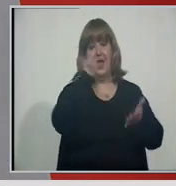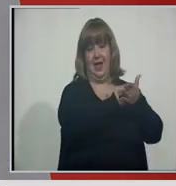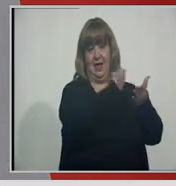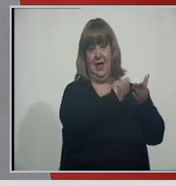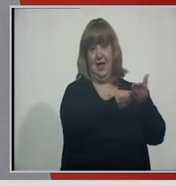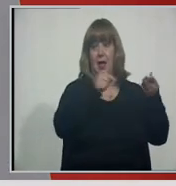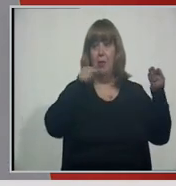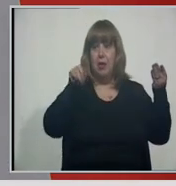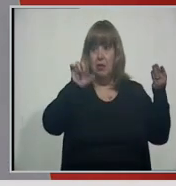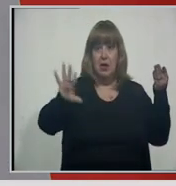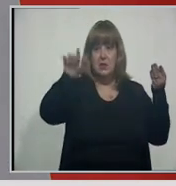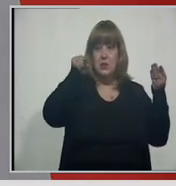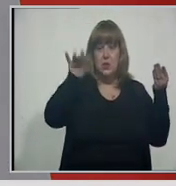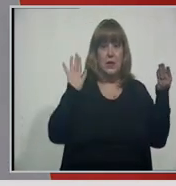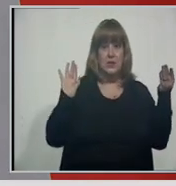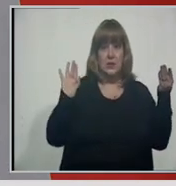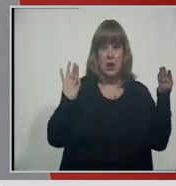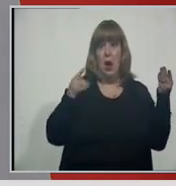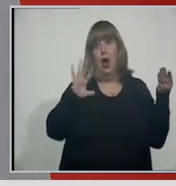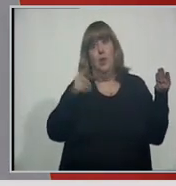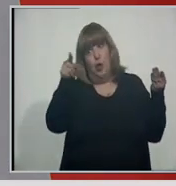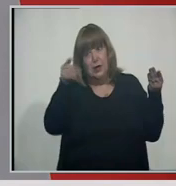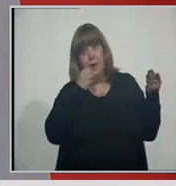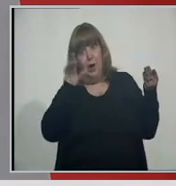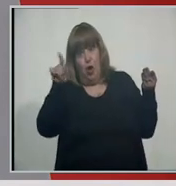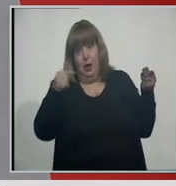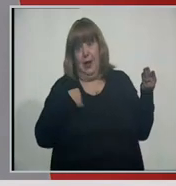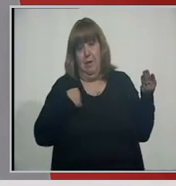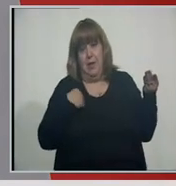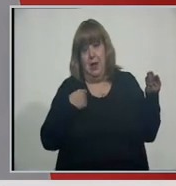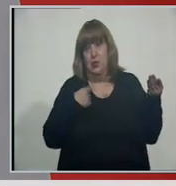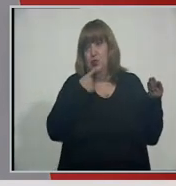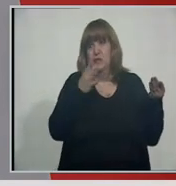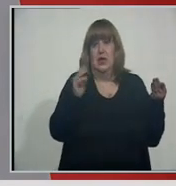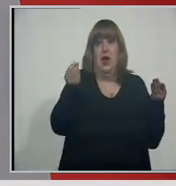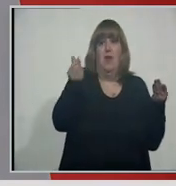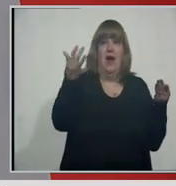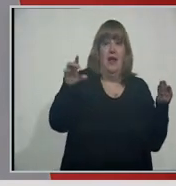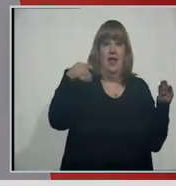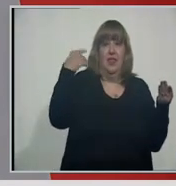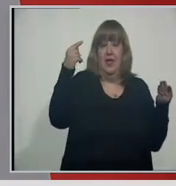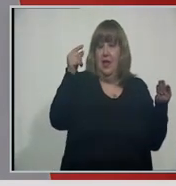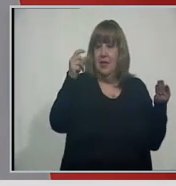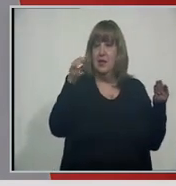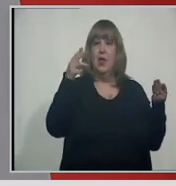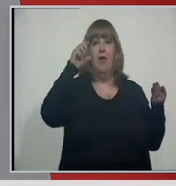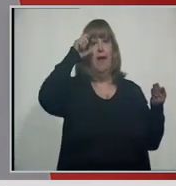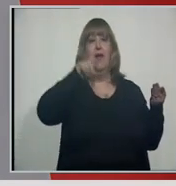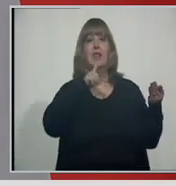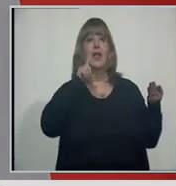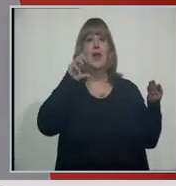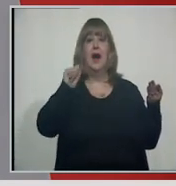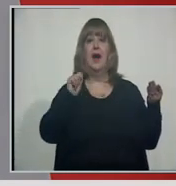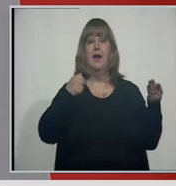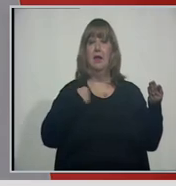lo mejor es mucho mejor que la mía no no no lo sé yo no estoy jugando en la calle artística sino la ética eso a veces